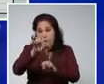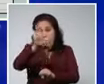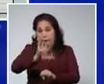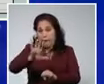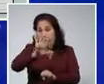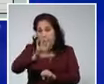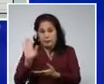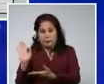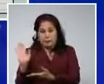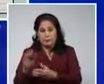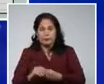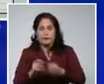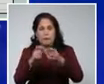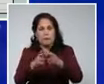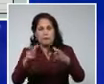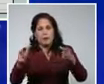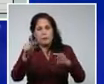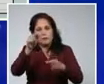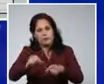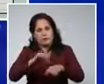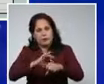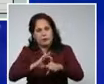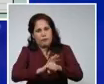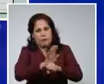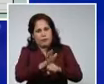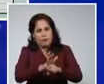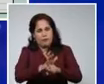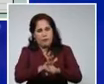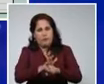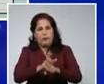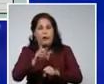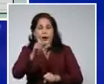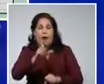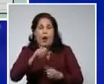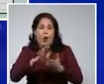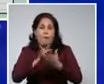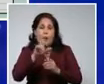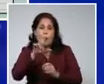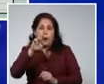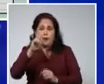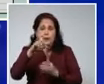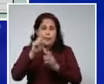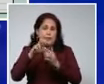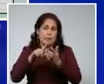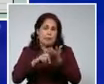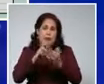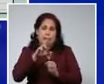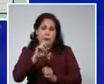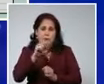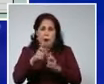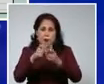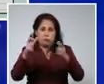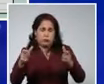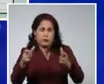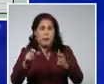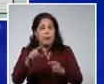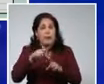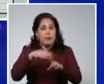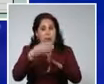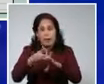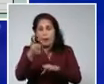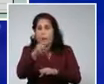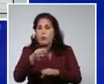mayor cifra de casos. Carlos Manuel de Céspedes con la tasa más elevada, le sigue el municipio